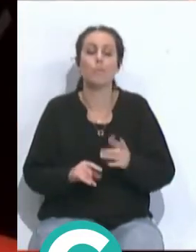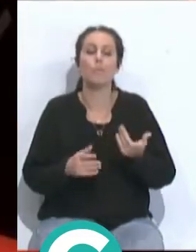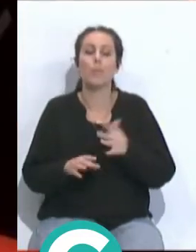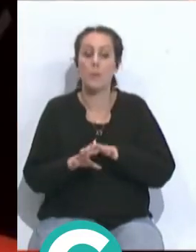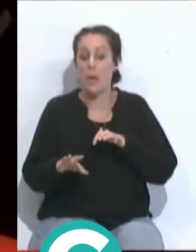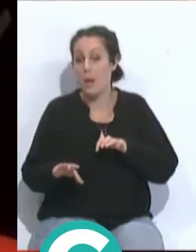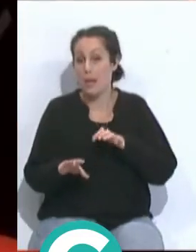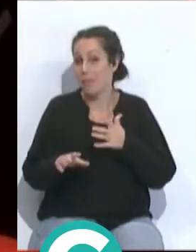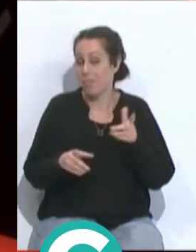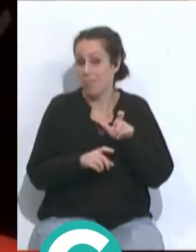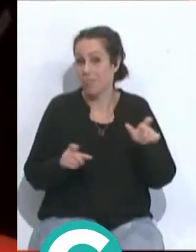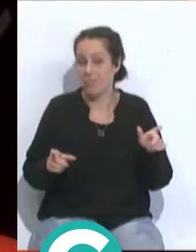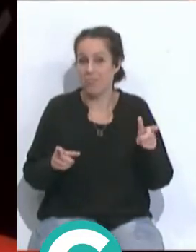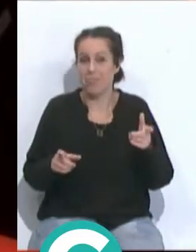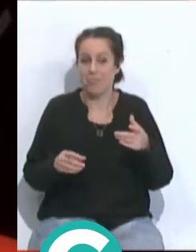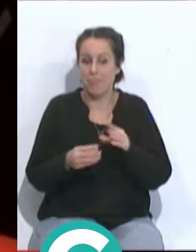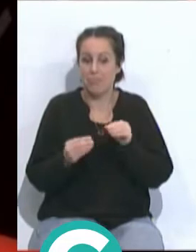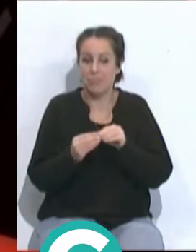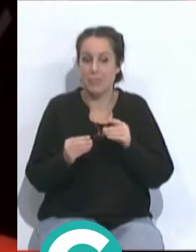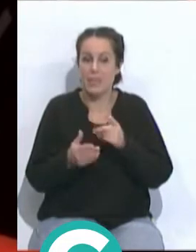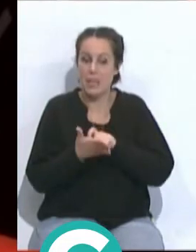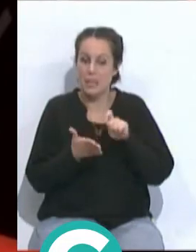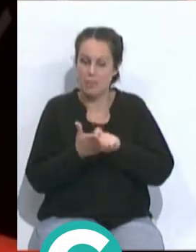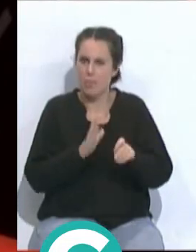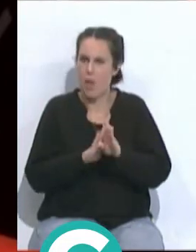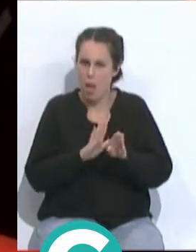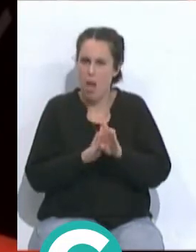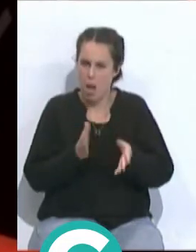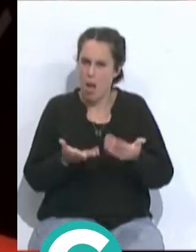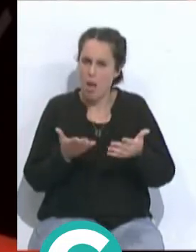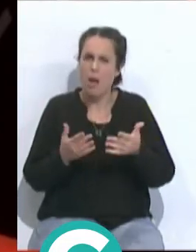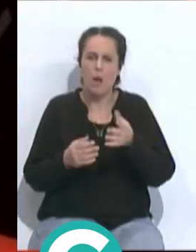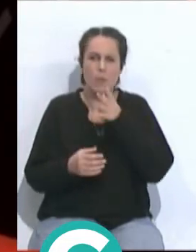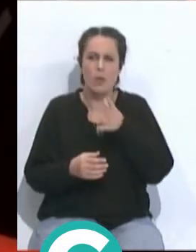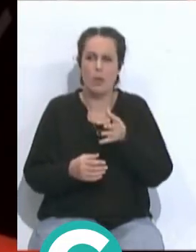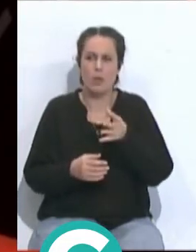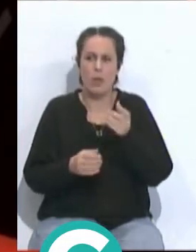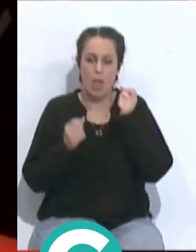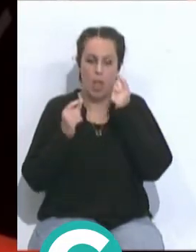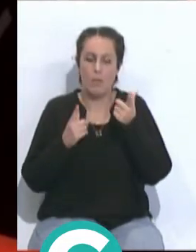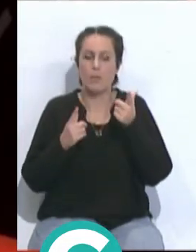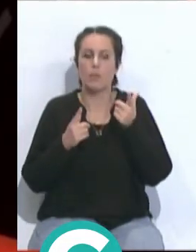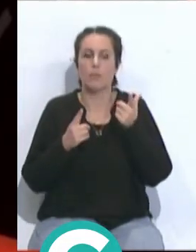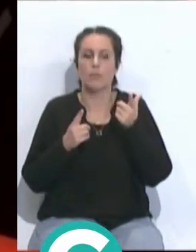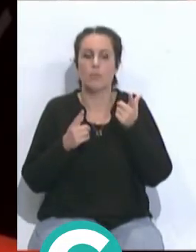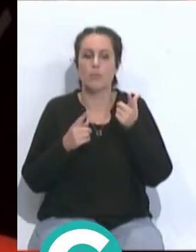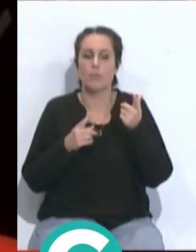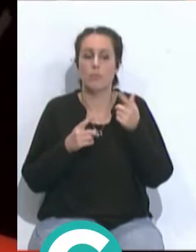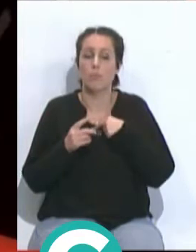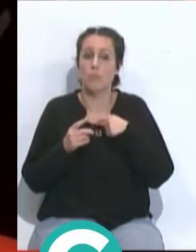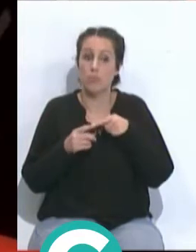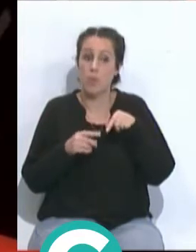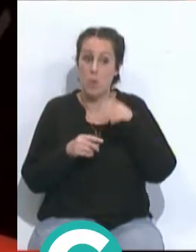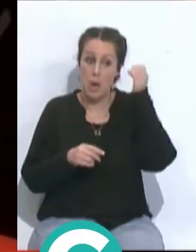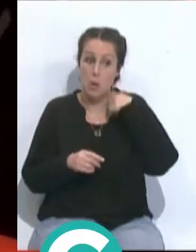la mayoría coincide en que quieren que siga escribiendo por esta temática porque han descubierto nuevos aspectos